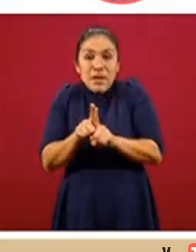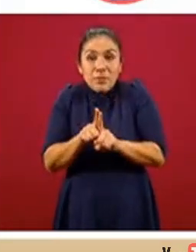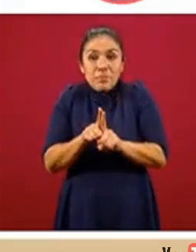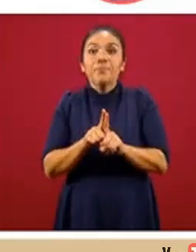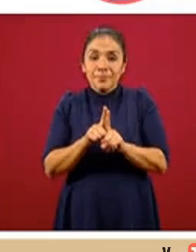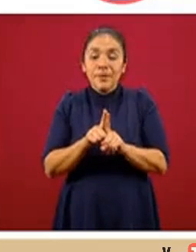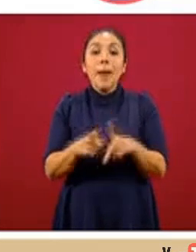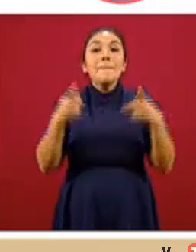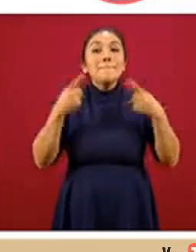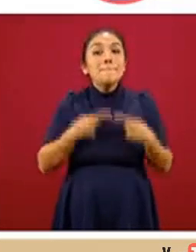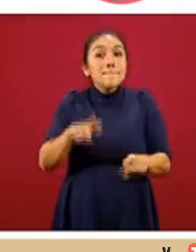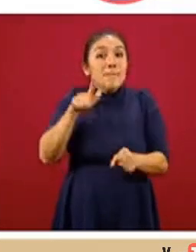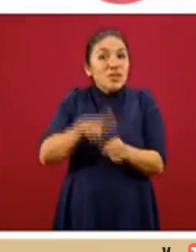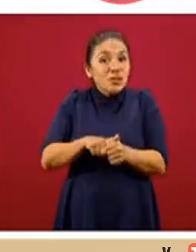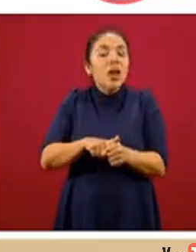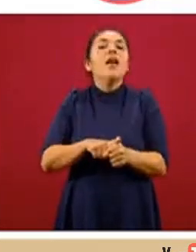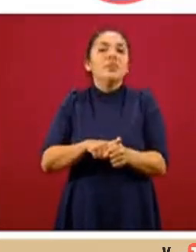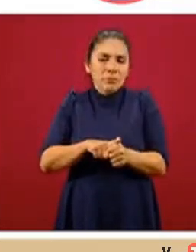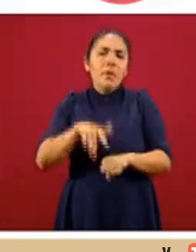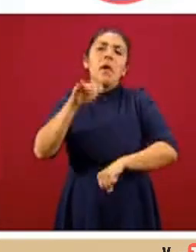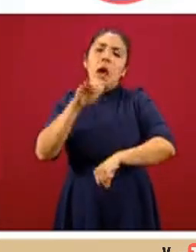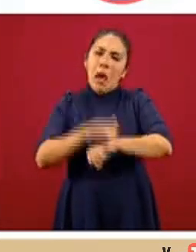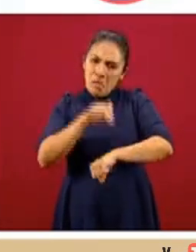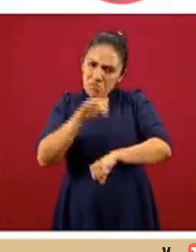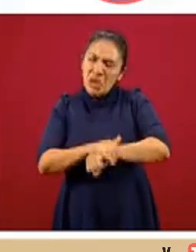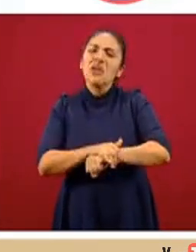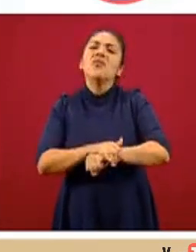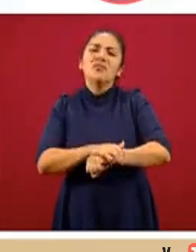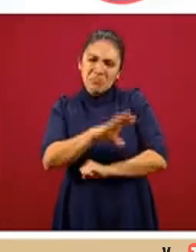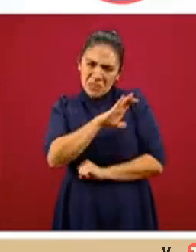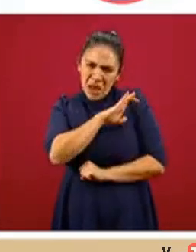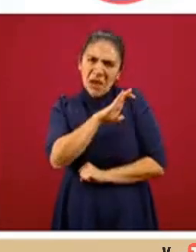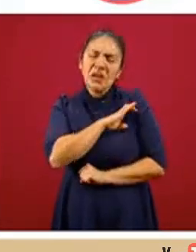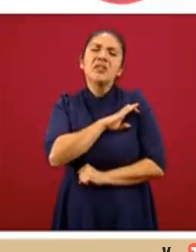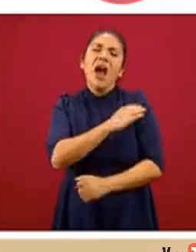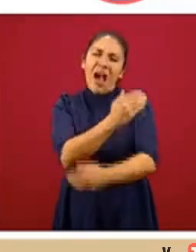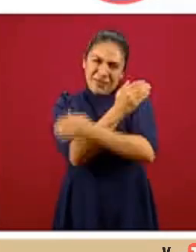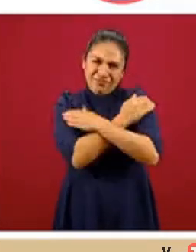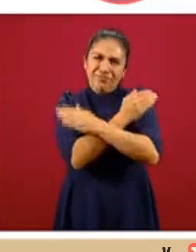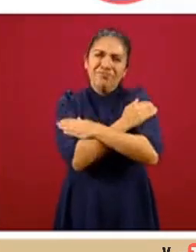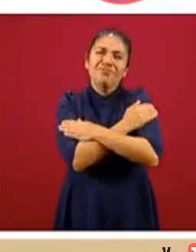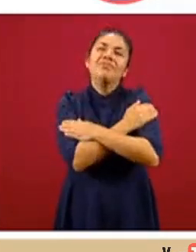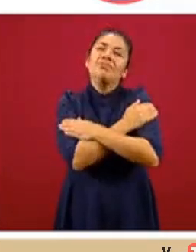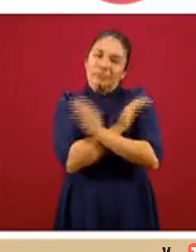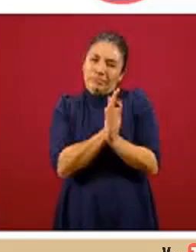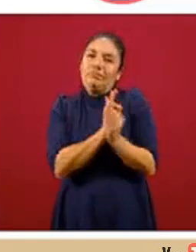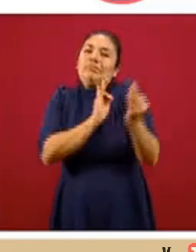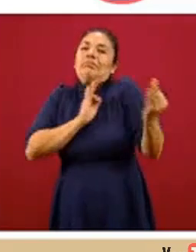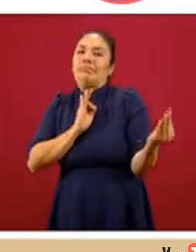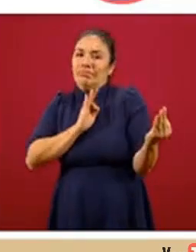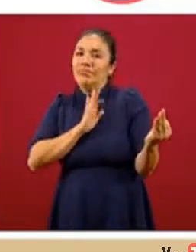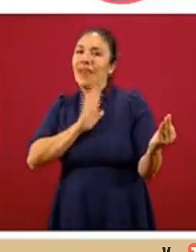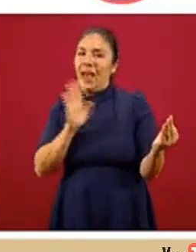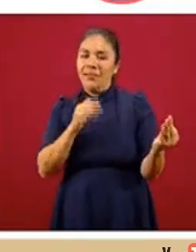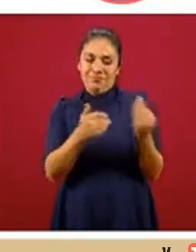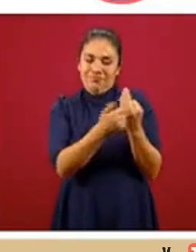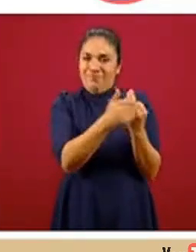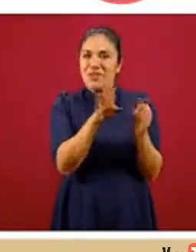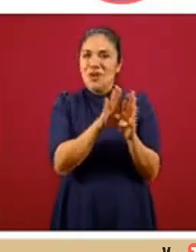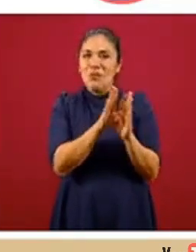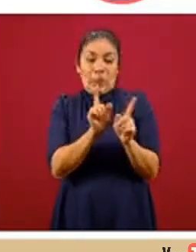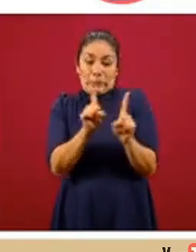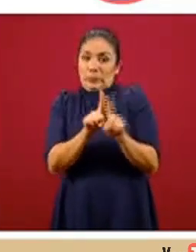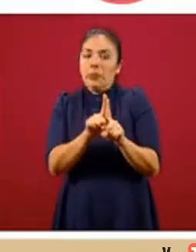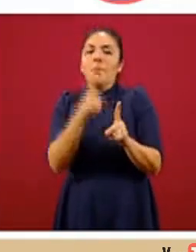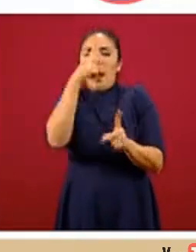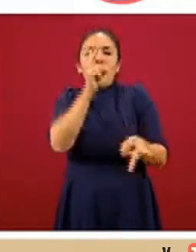personal están nuestros amigos muy queridos que después de darnos un abrazo están a un medio metro de nosotros